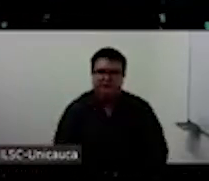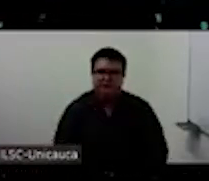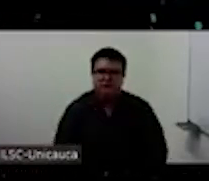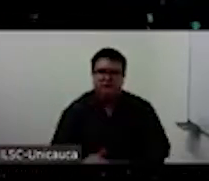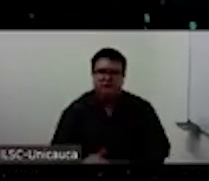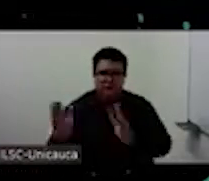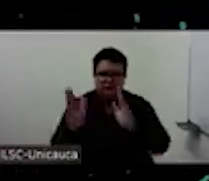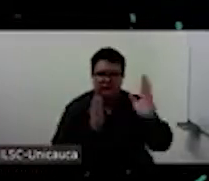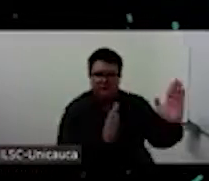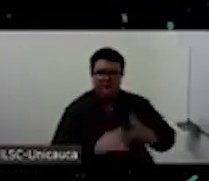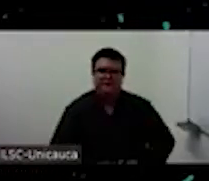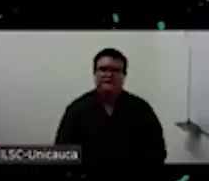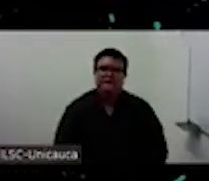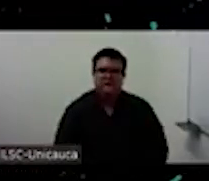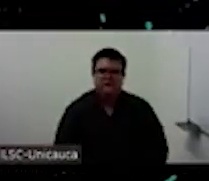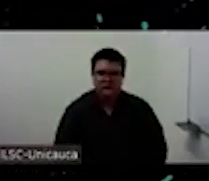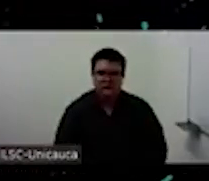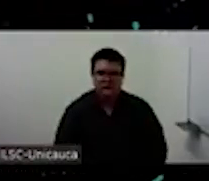Siguiente.